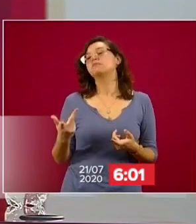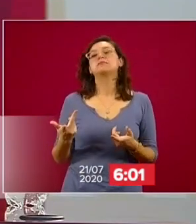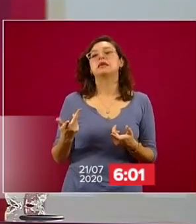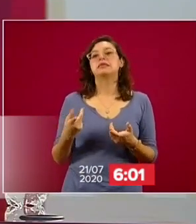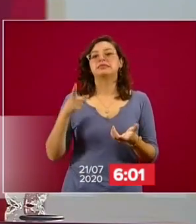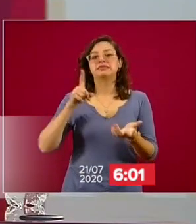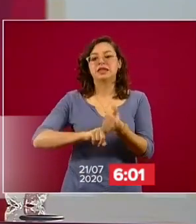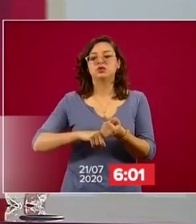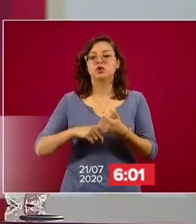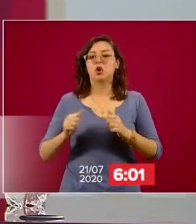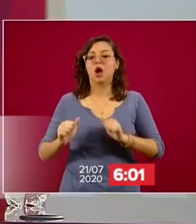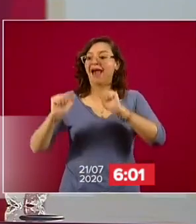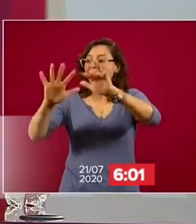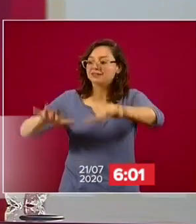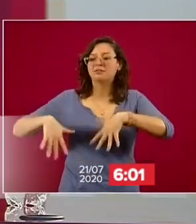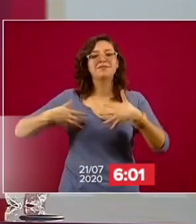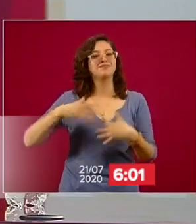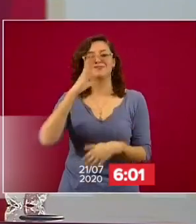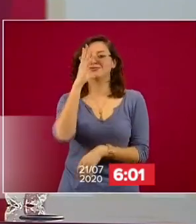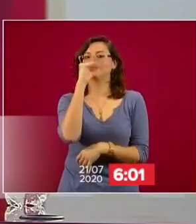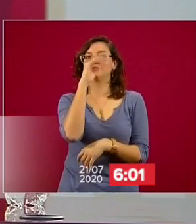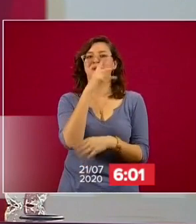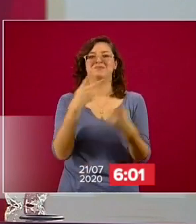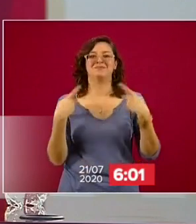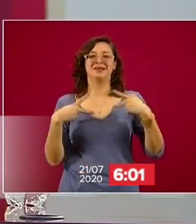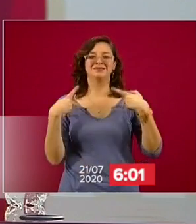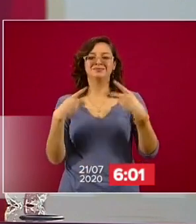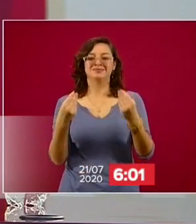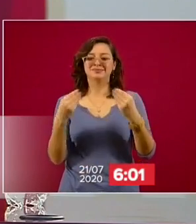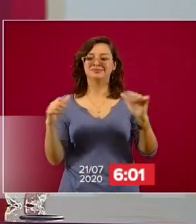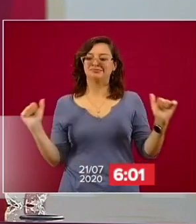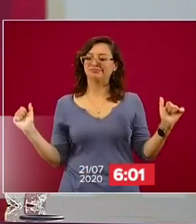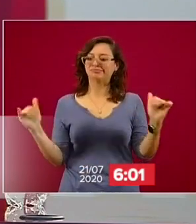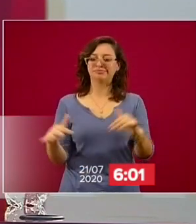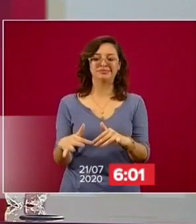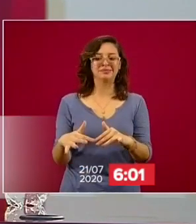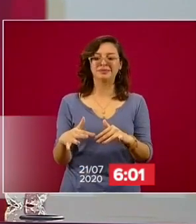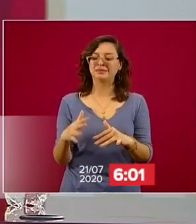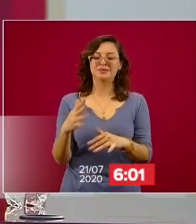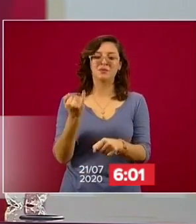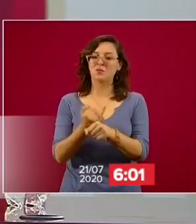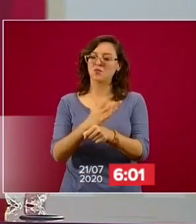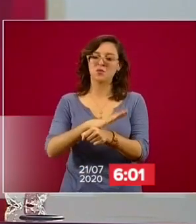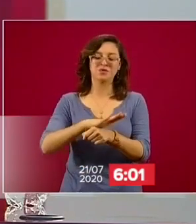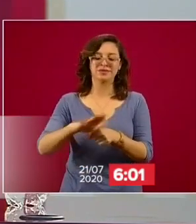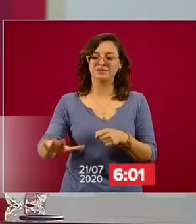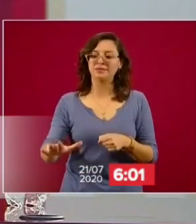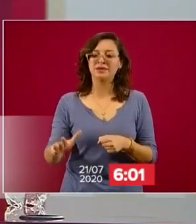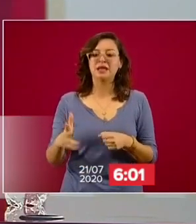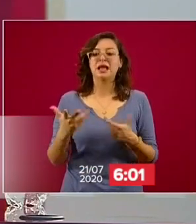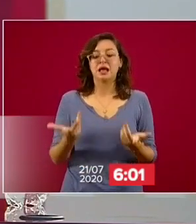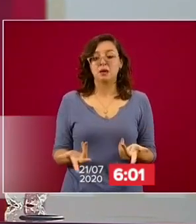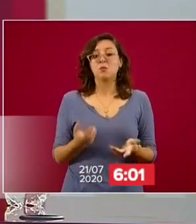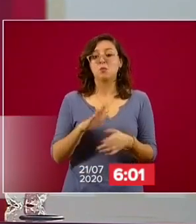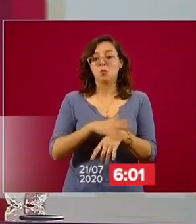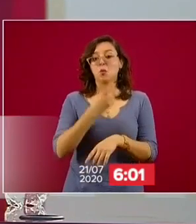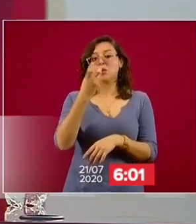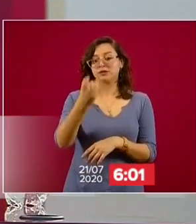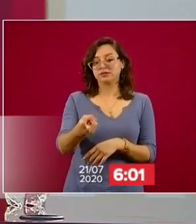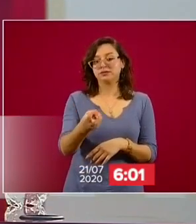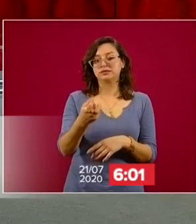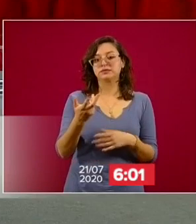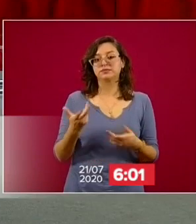Por ello, va a haber un acuerdo que va a salir en estos días por parte de la Secretaría del Trabajo para que se sigan